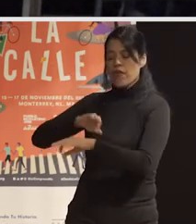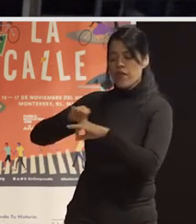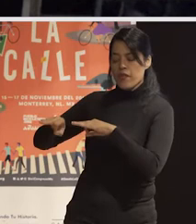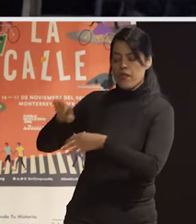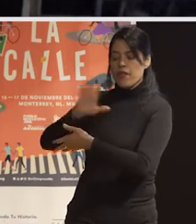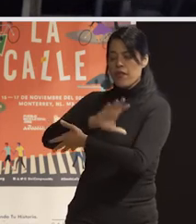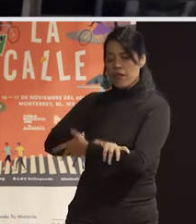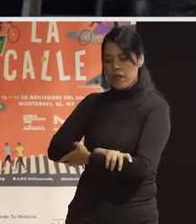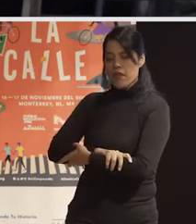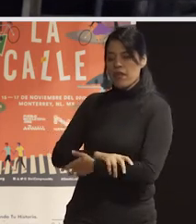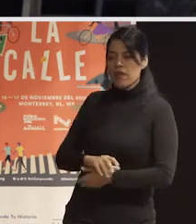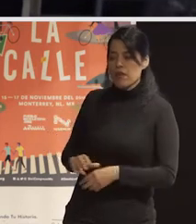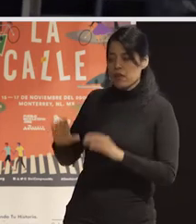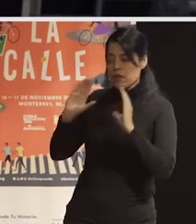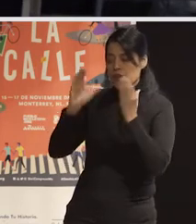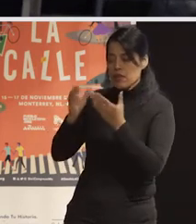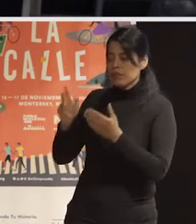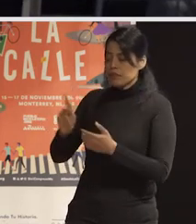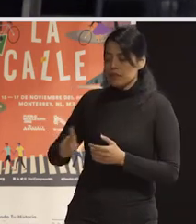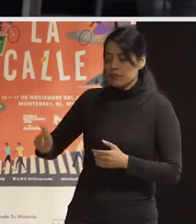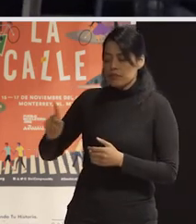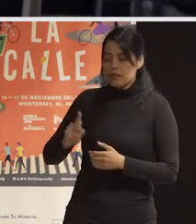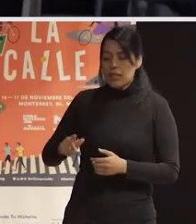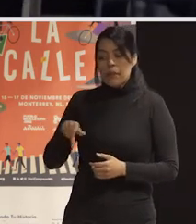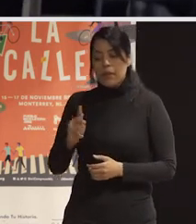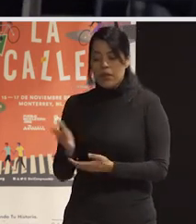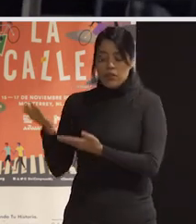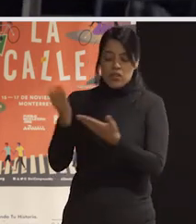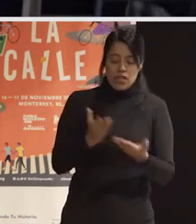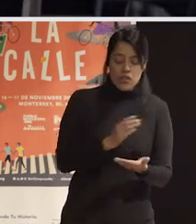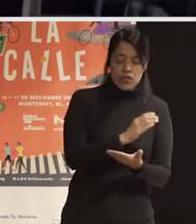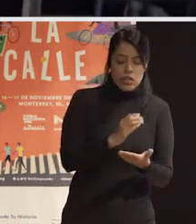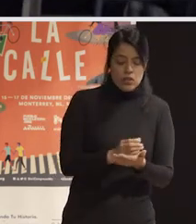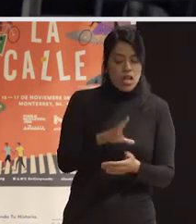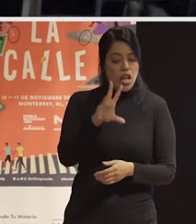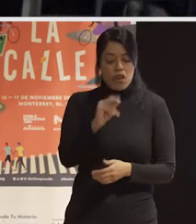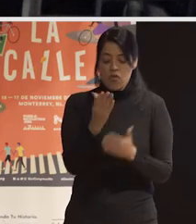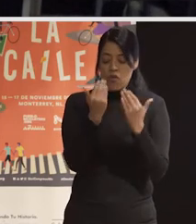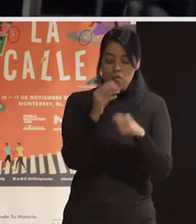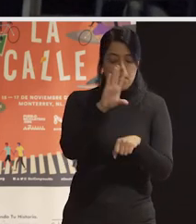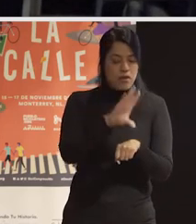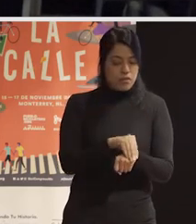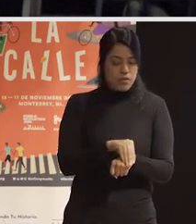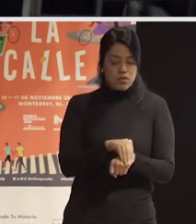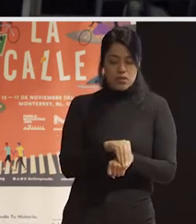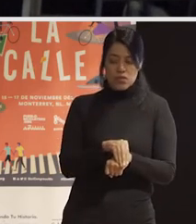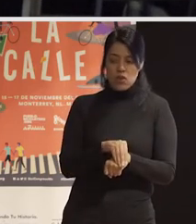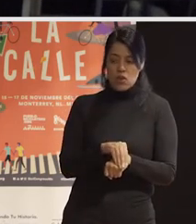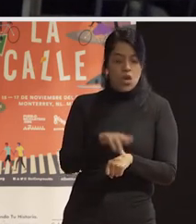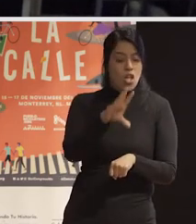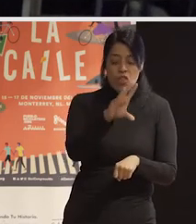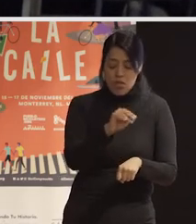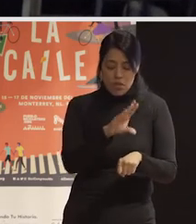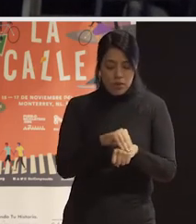los de los pueblos pero llegando aquí como no les permitimos ya veces no no es que nosotros digamos no